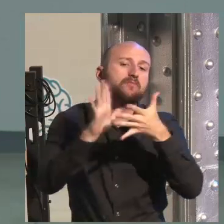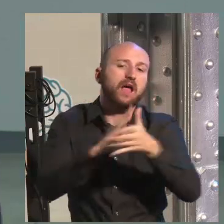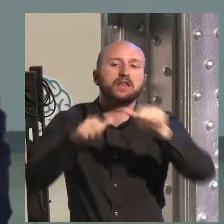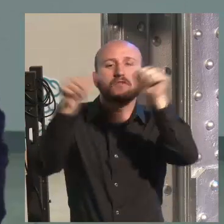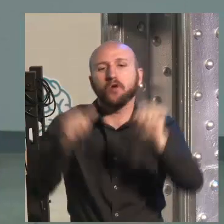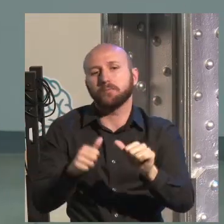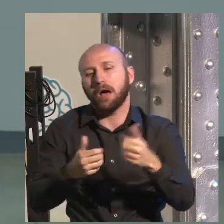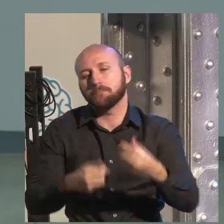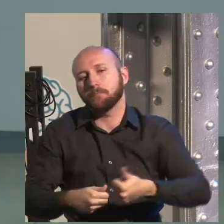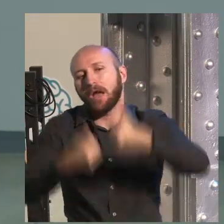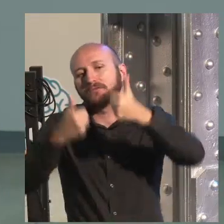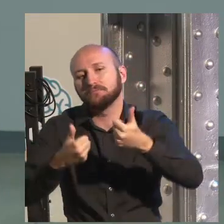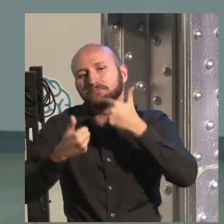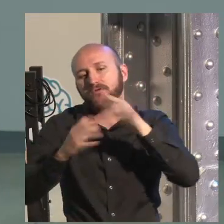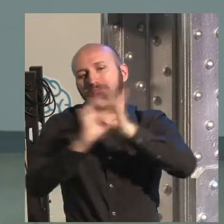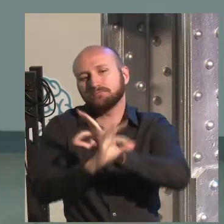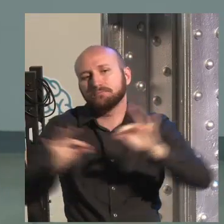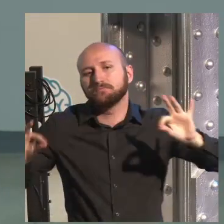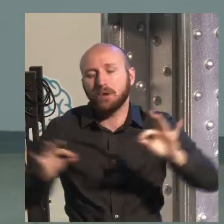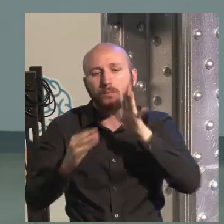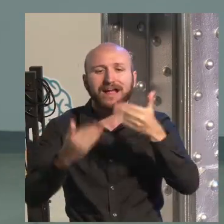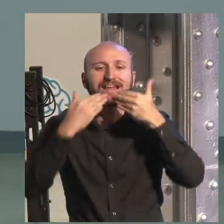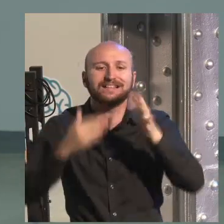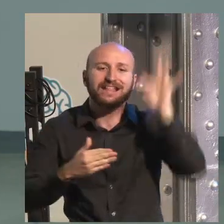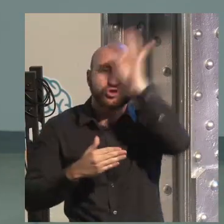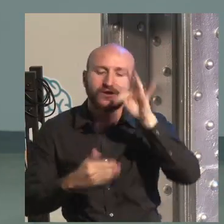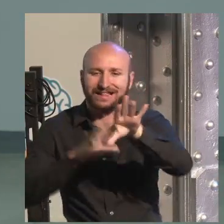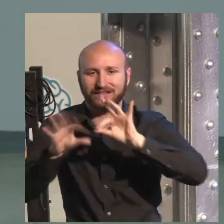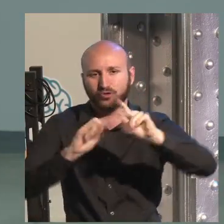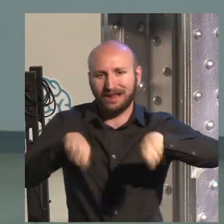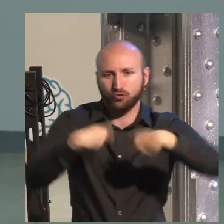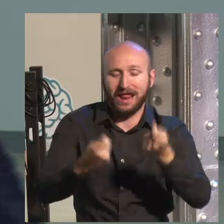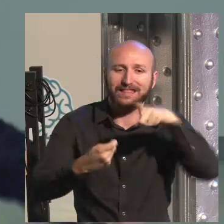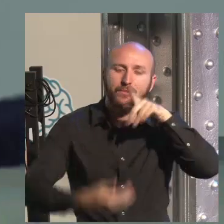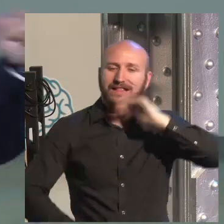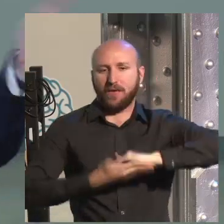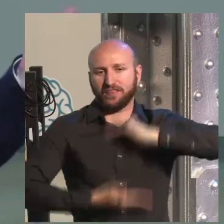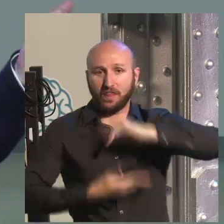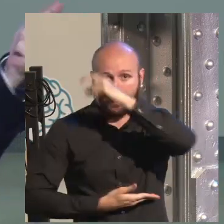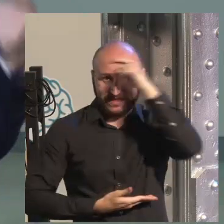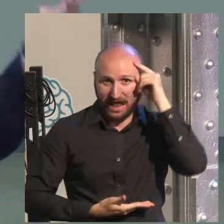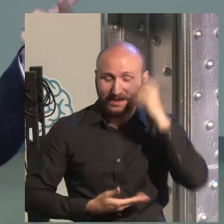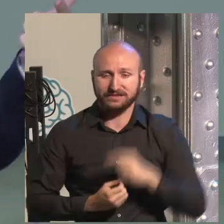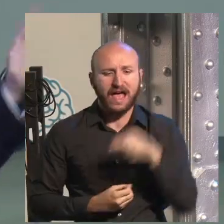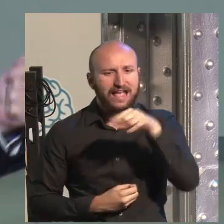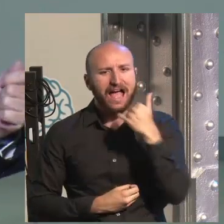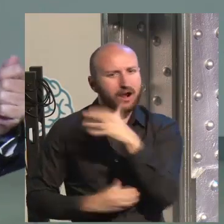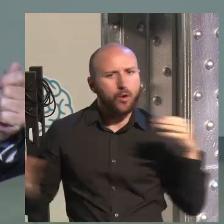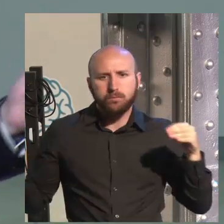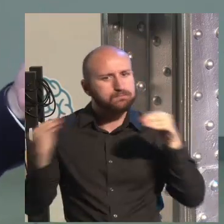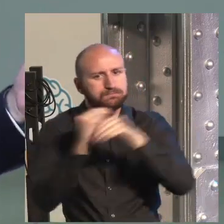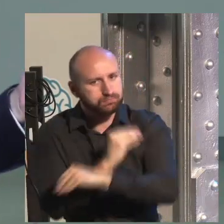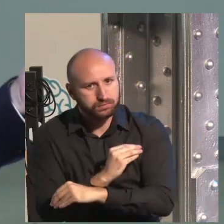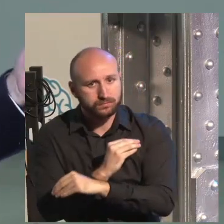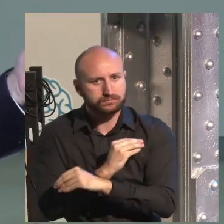dice, por medio de la teoría de la selección natural, también de las facultades mentales. Y aquí se produce una discrepancia, que es la historia,